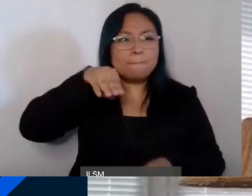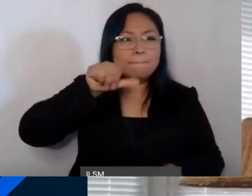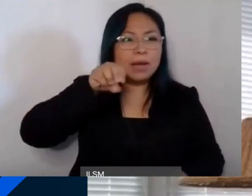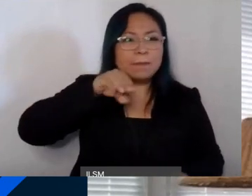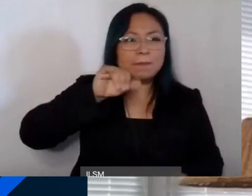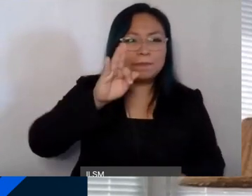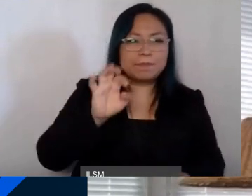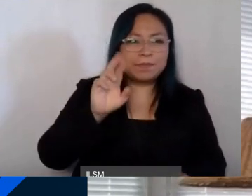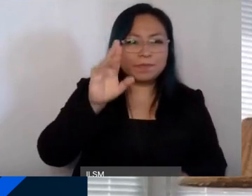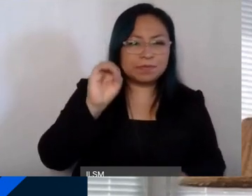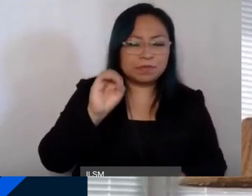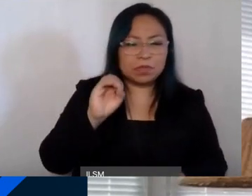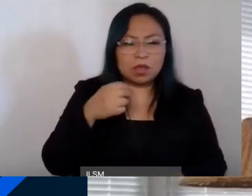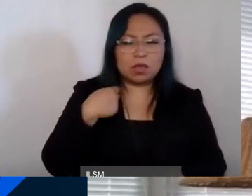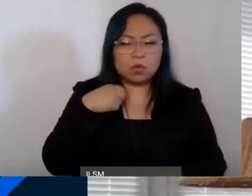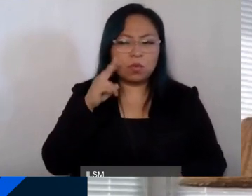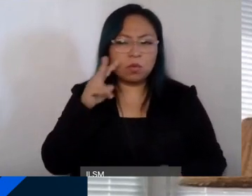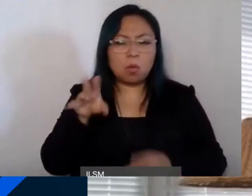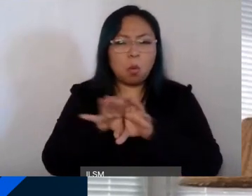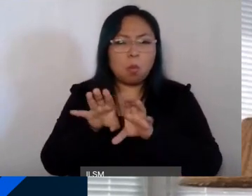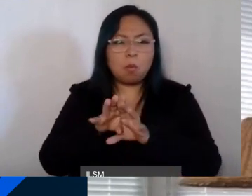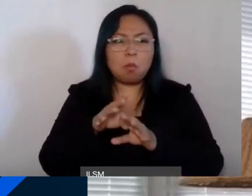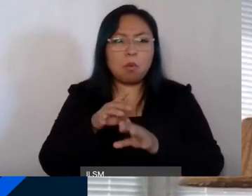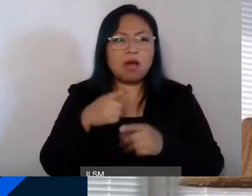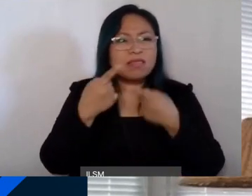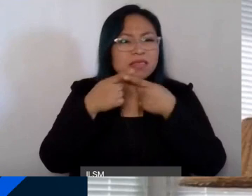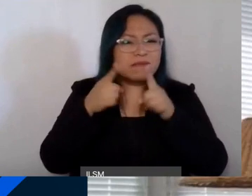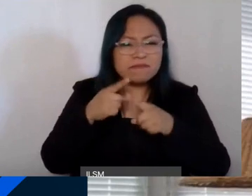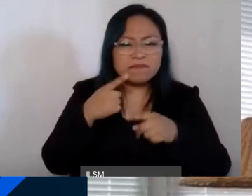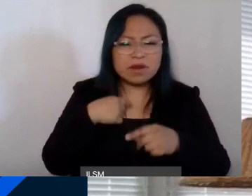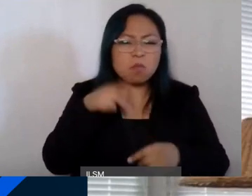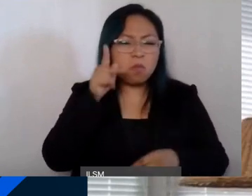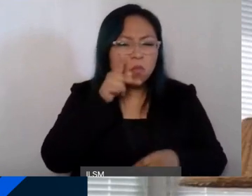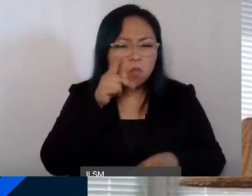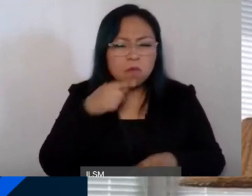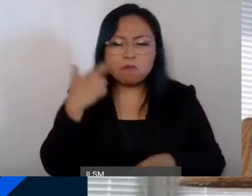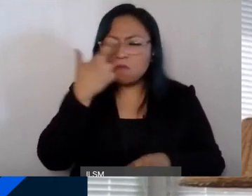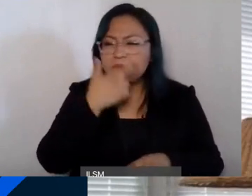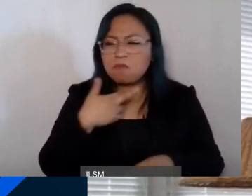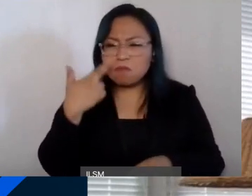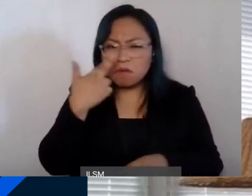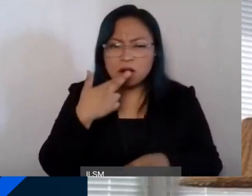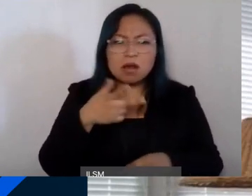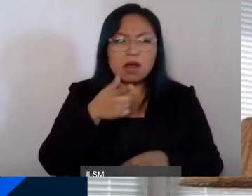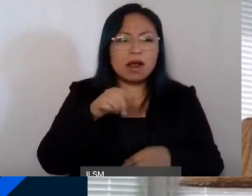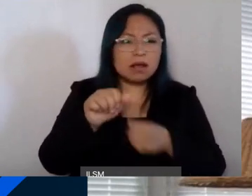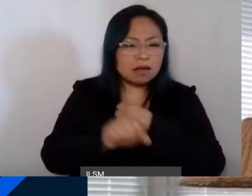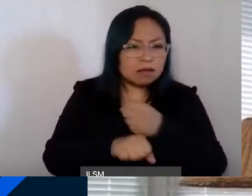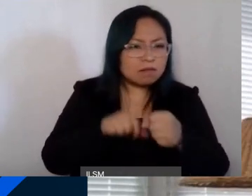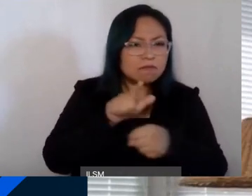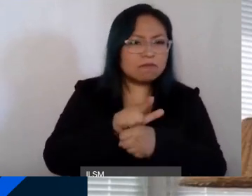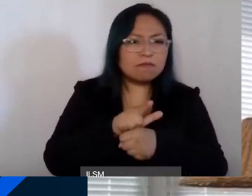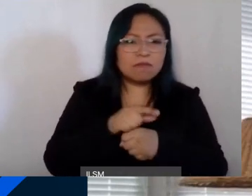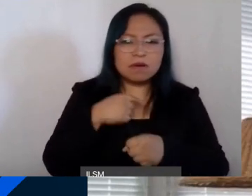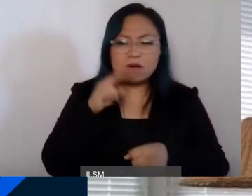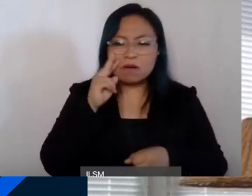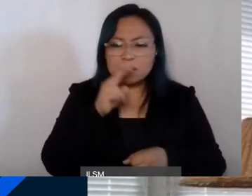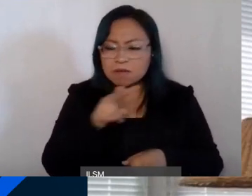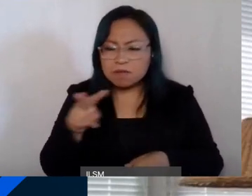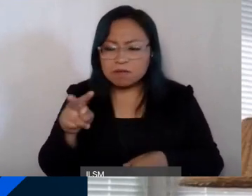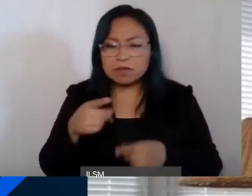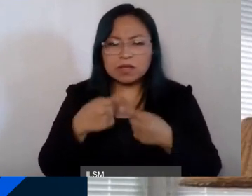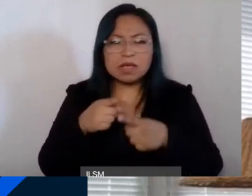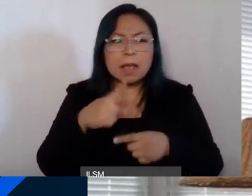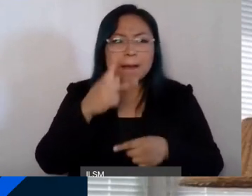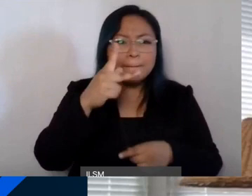que se han hecho y a ver qué pensáis vosotros he hecho un experimento con plan arias plan